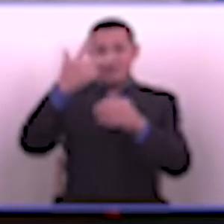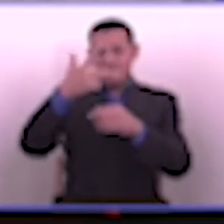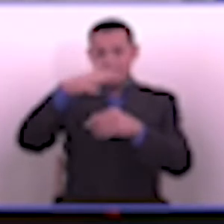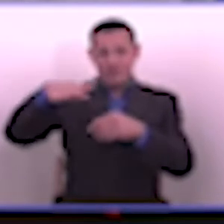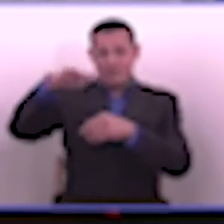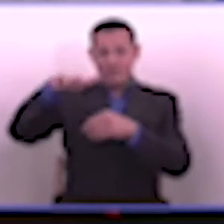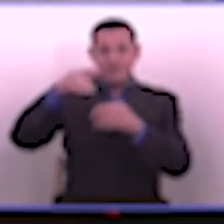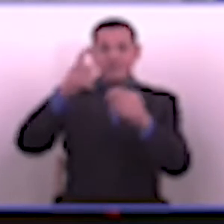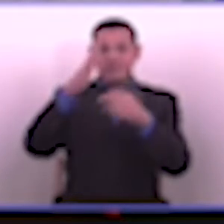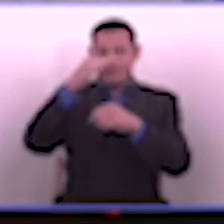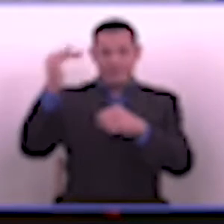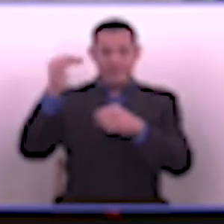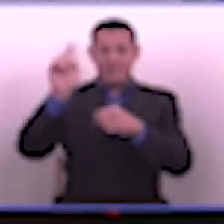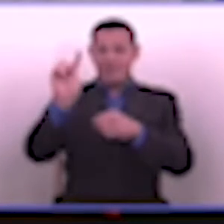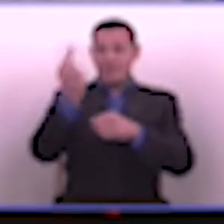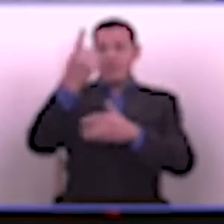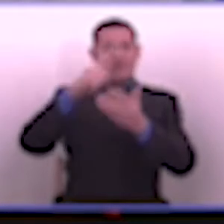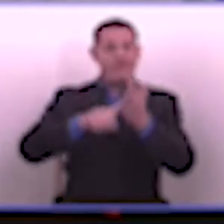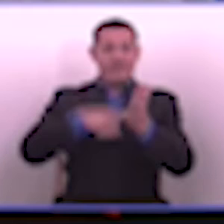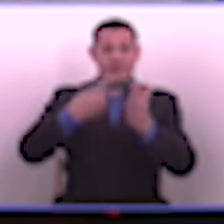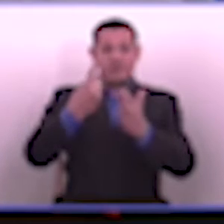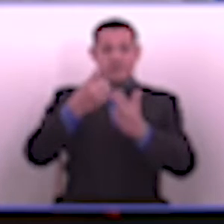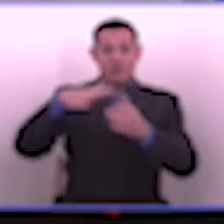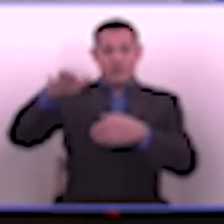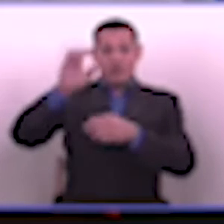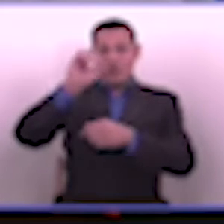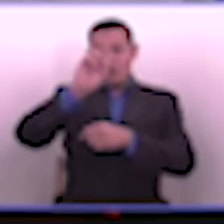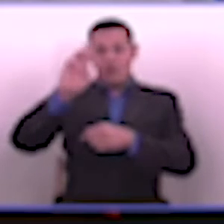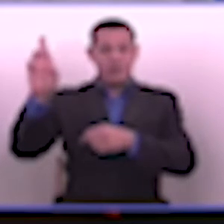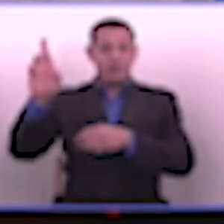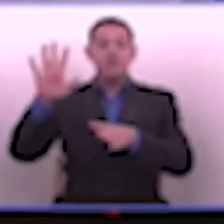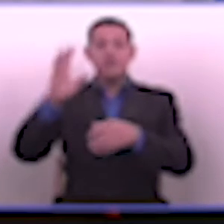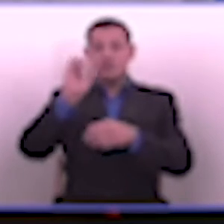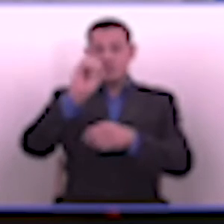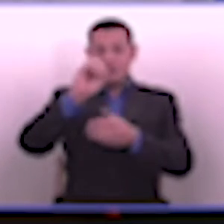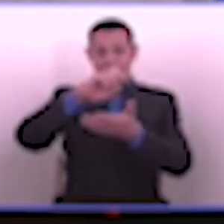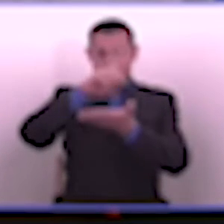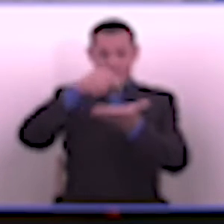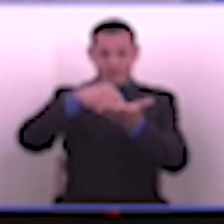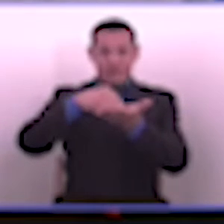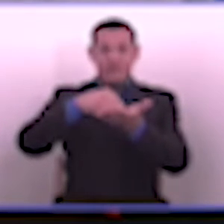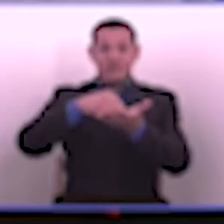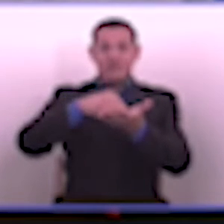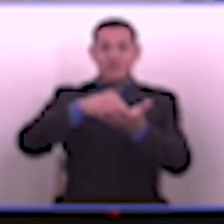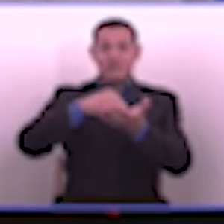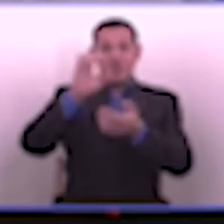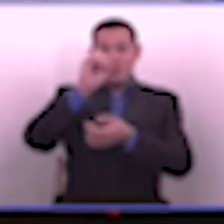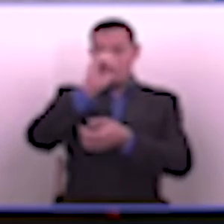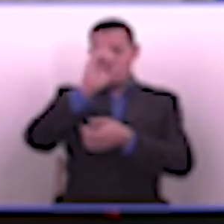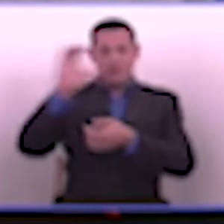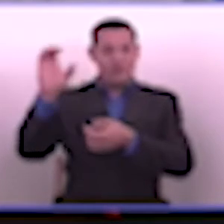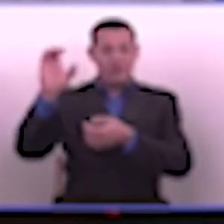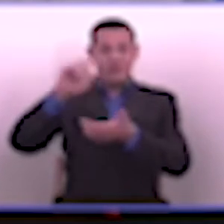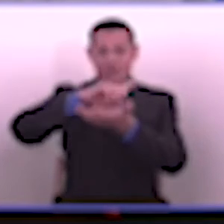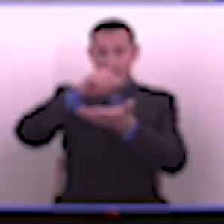país por primera vez la zona oriental la zona central y la zona occidental